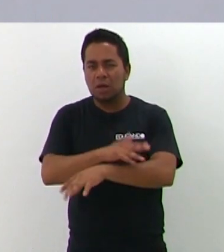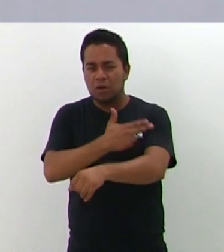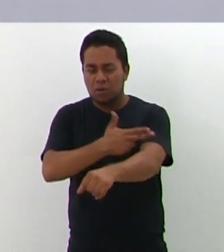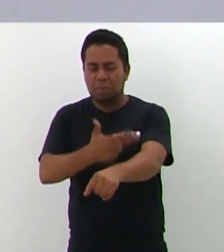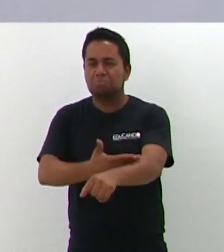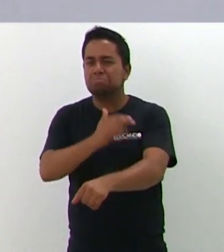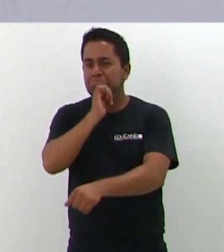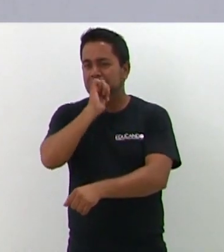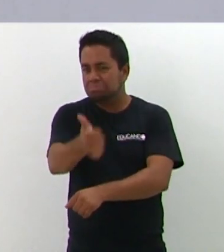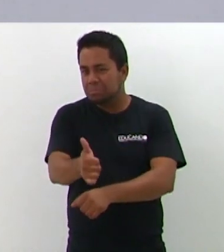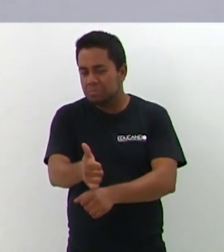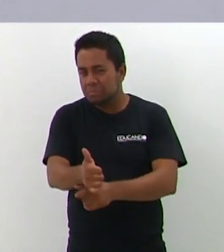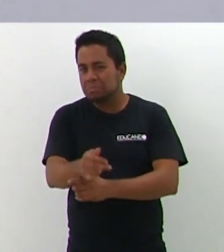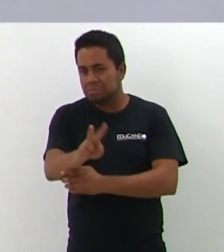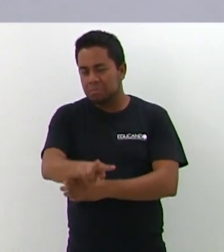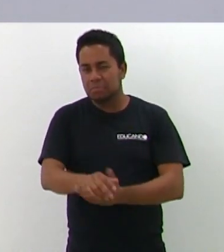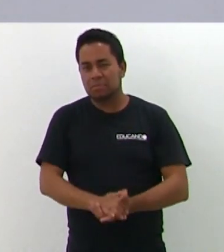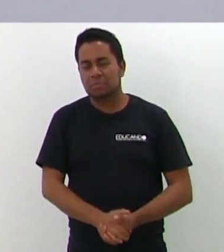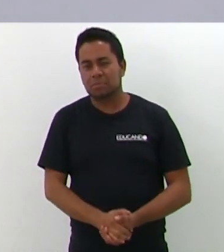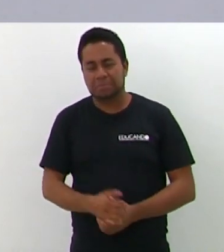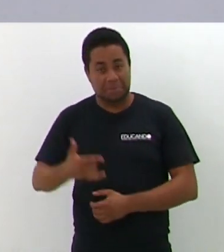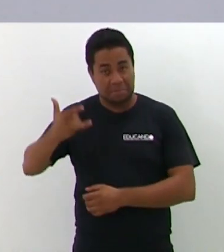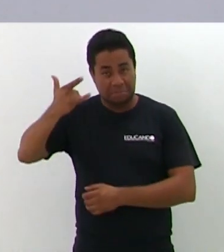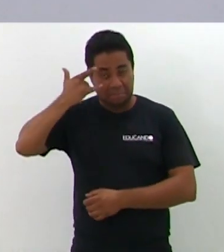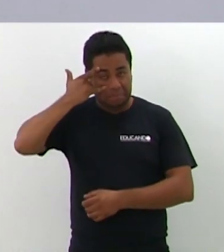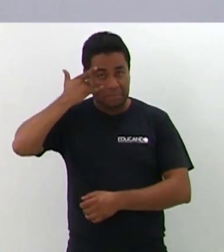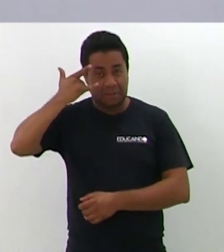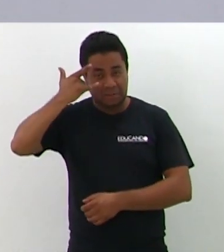deshonesto, ¿verdad? Y un pirata